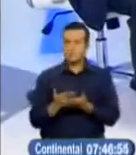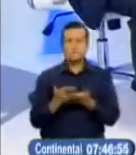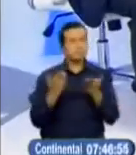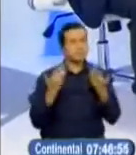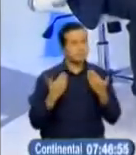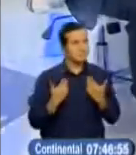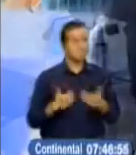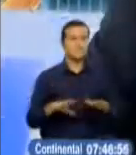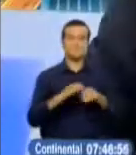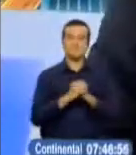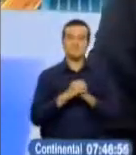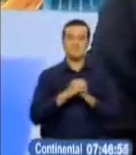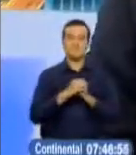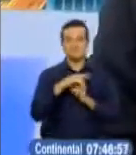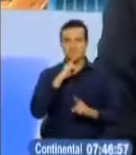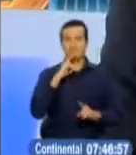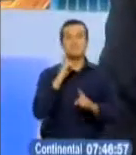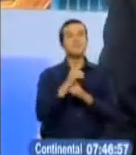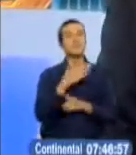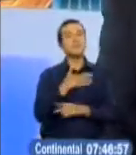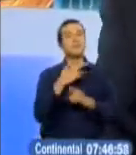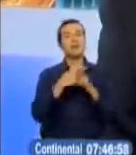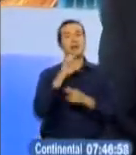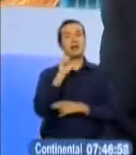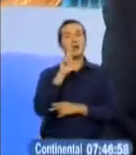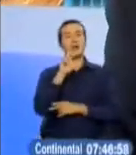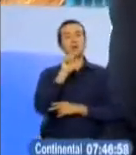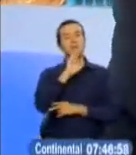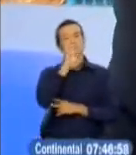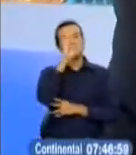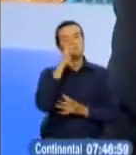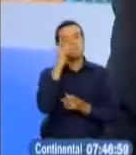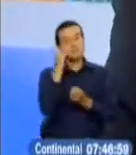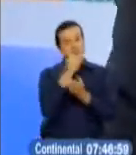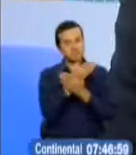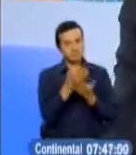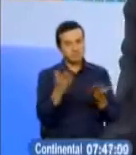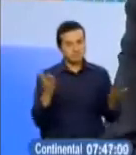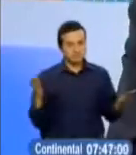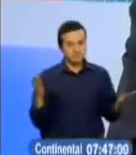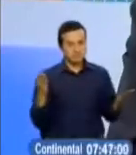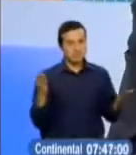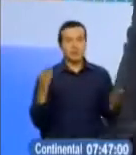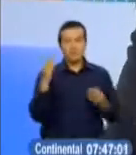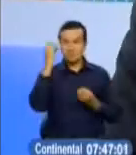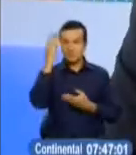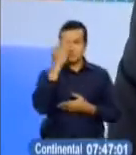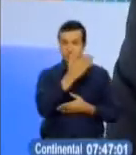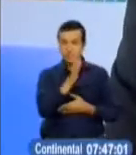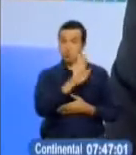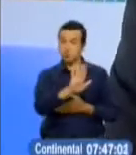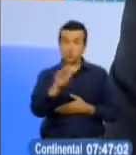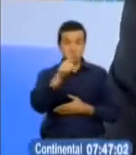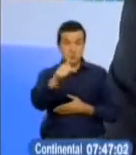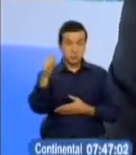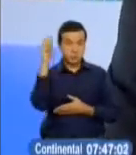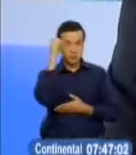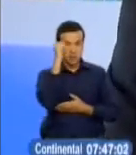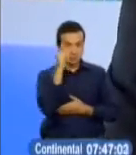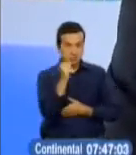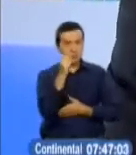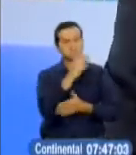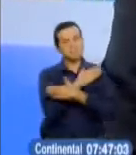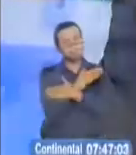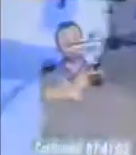hemos terminado por el día de hoy estos pensamientos críticos soy carlos rosal como siempre los insumos se los entregó y ustedes sacan sus conclusiones